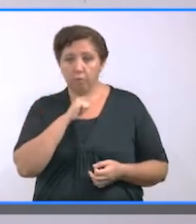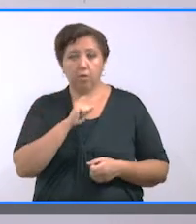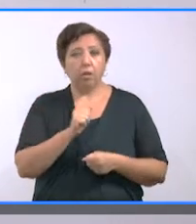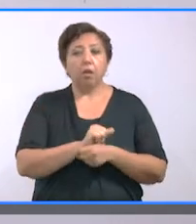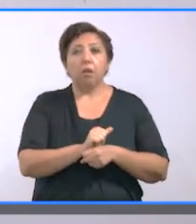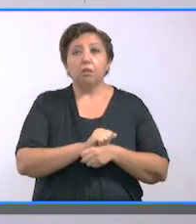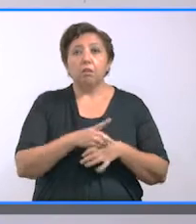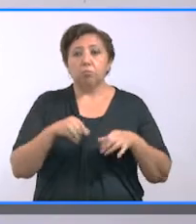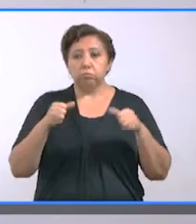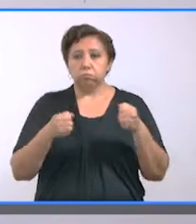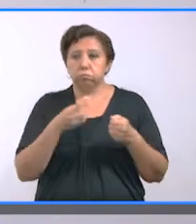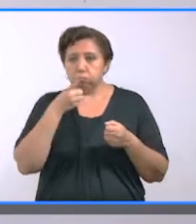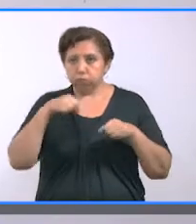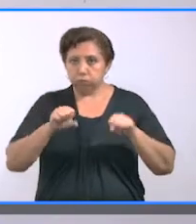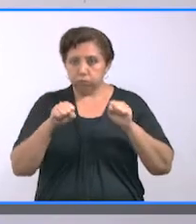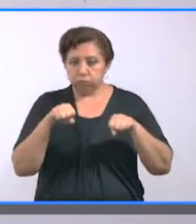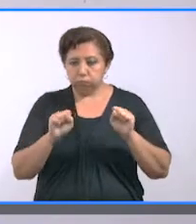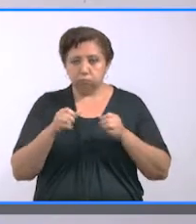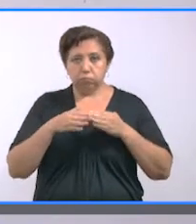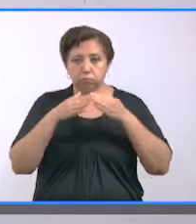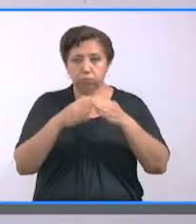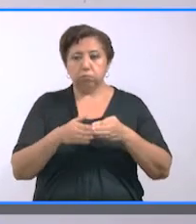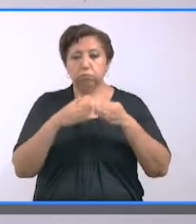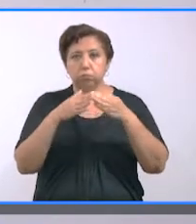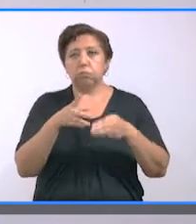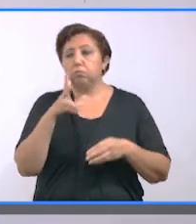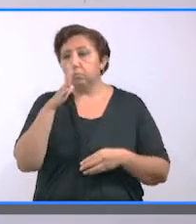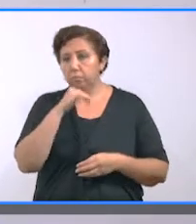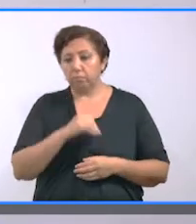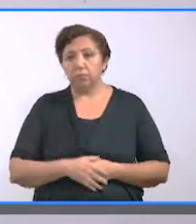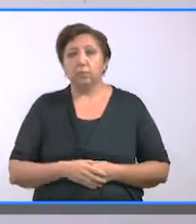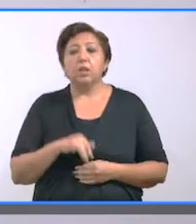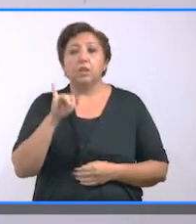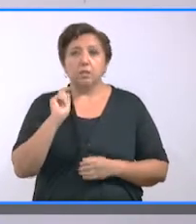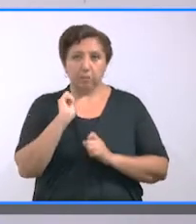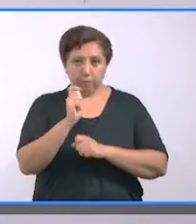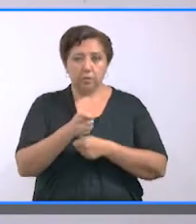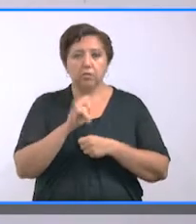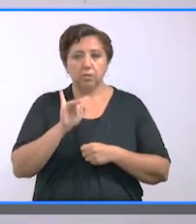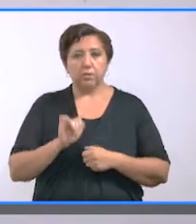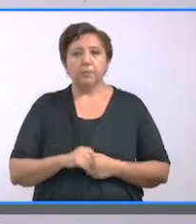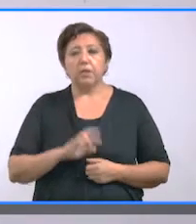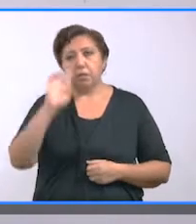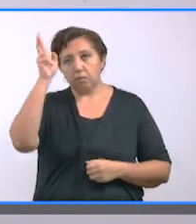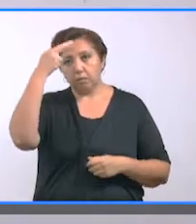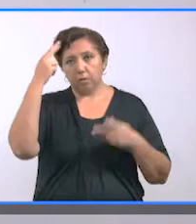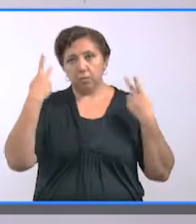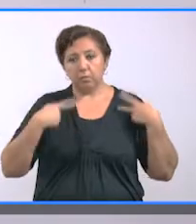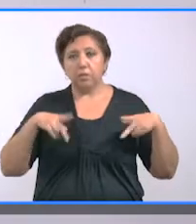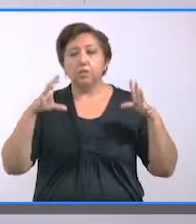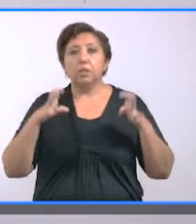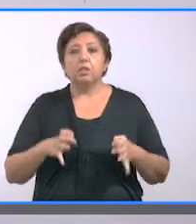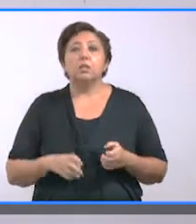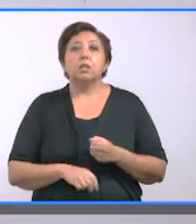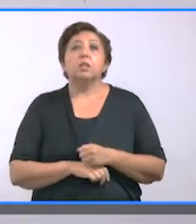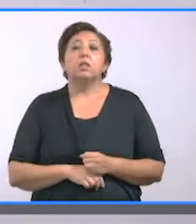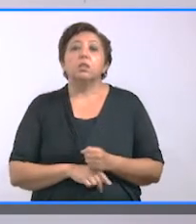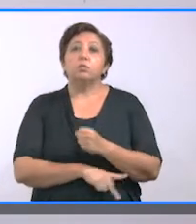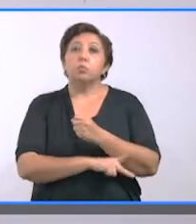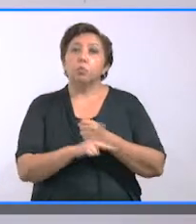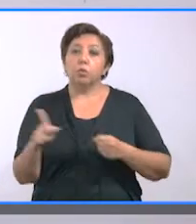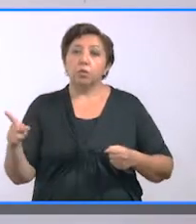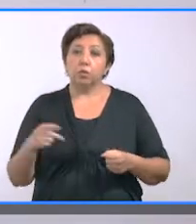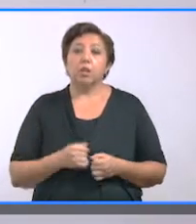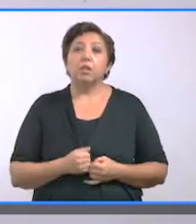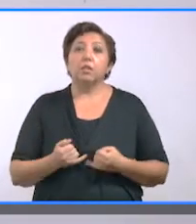acuático con motor, excepto las dedicadas a la pesca ribereña. Se le recuerda a la gente que se encuentra en los puertos, que